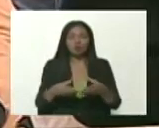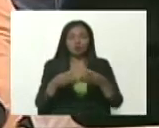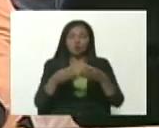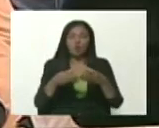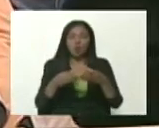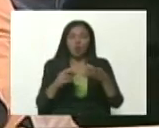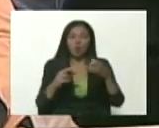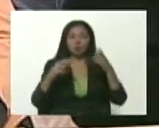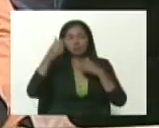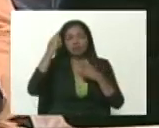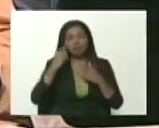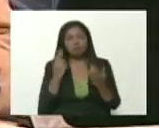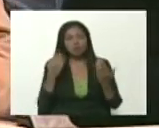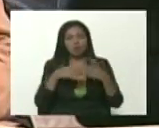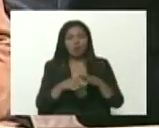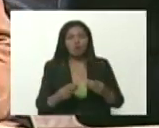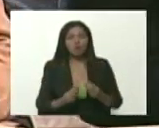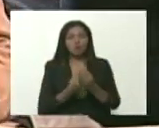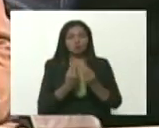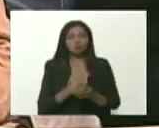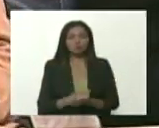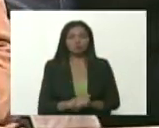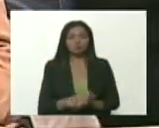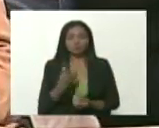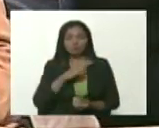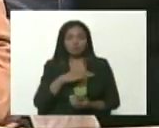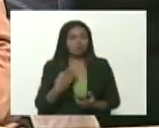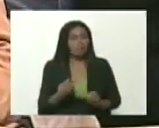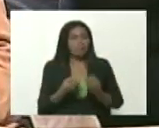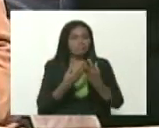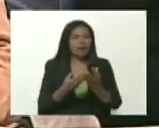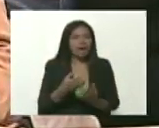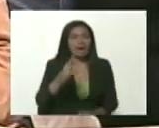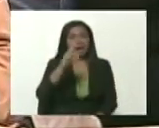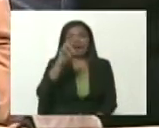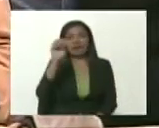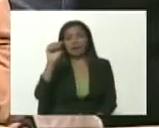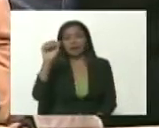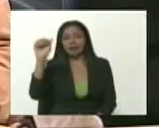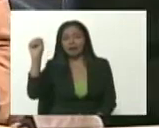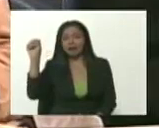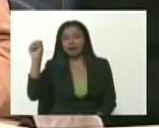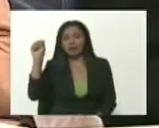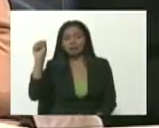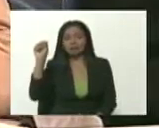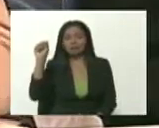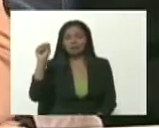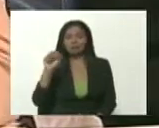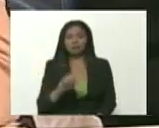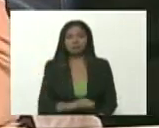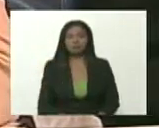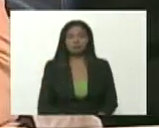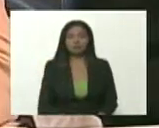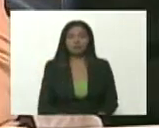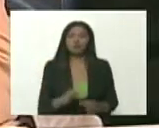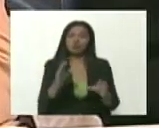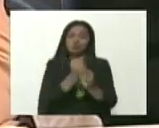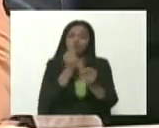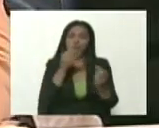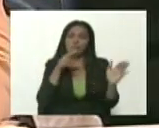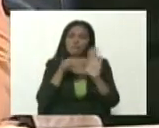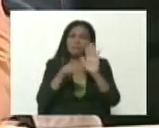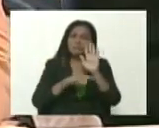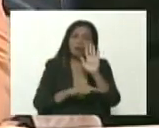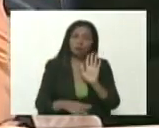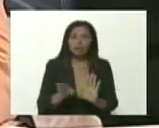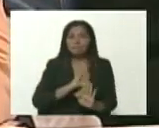todo lo largo y ancho del país. Queremos expresar que la RAS, mi comandante, tomó el alineamiento que